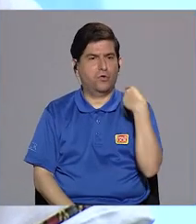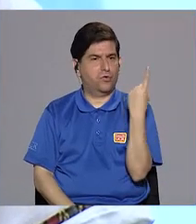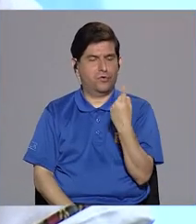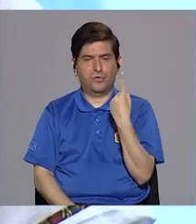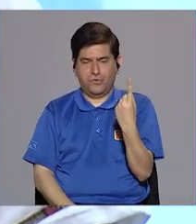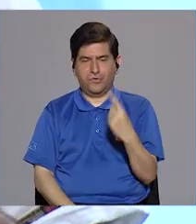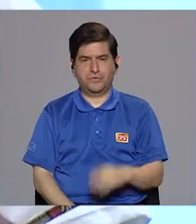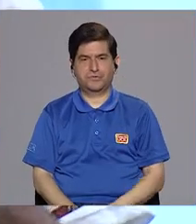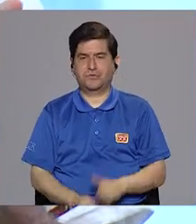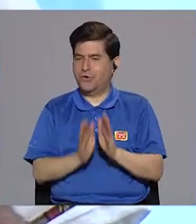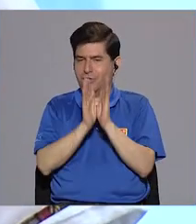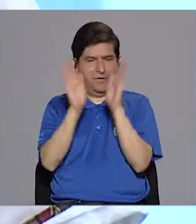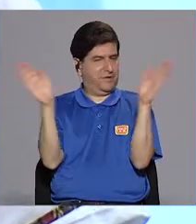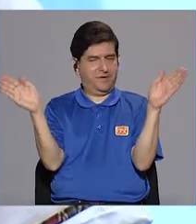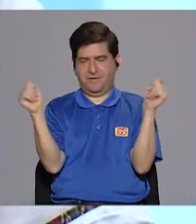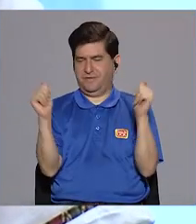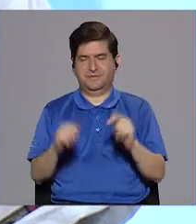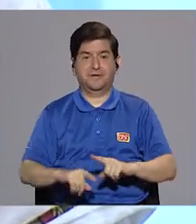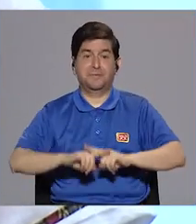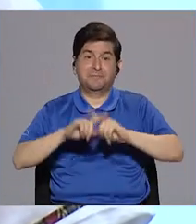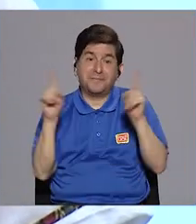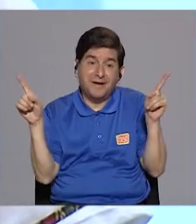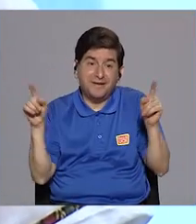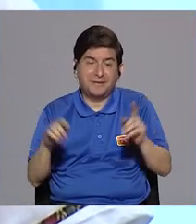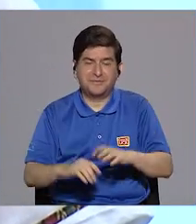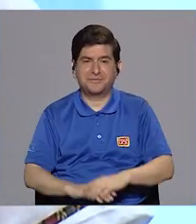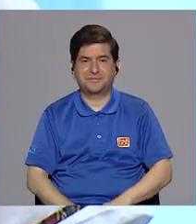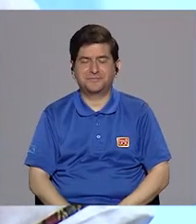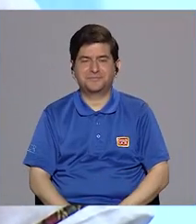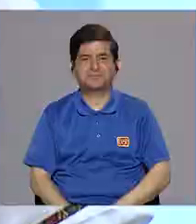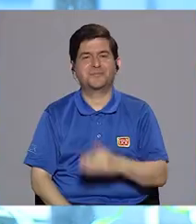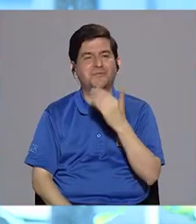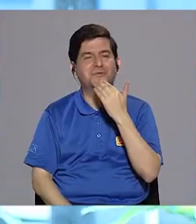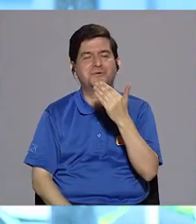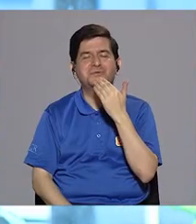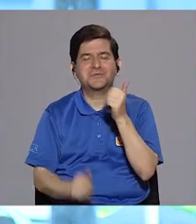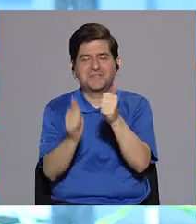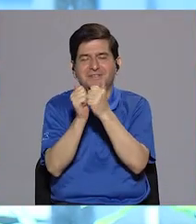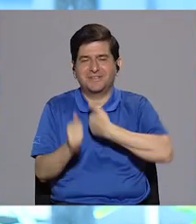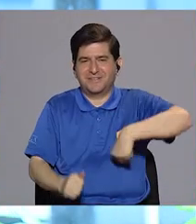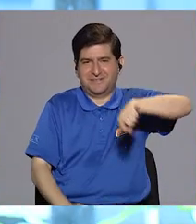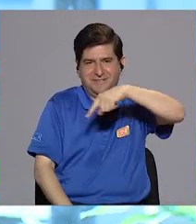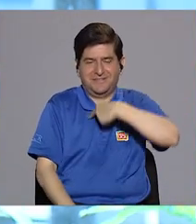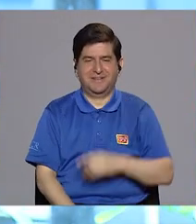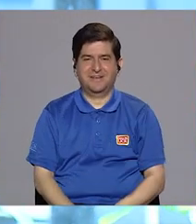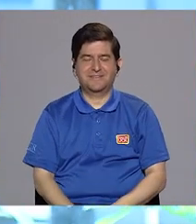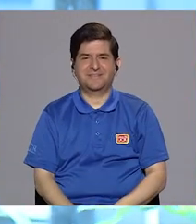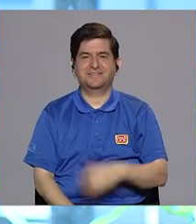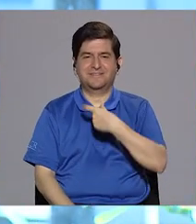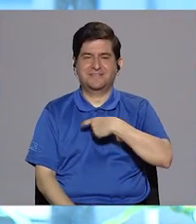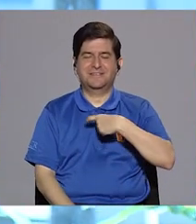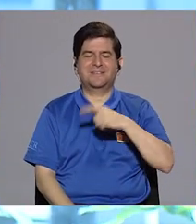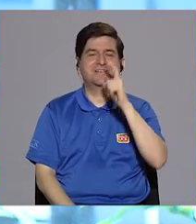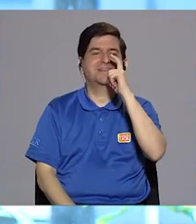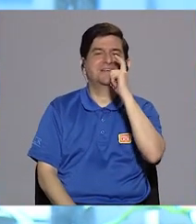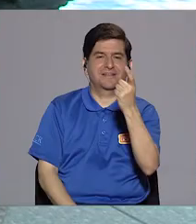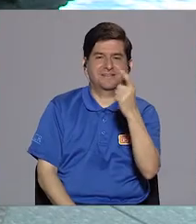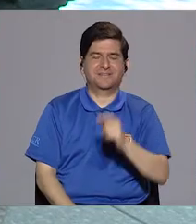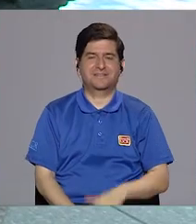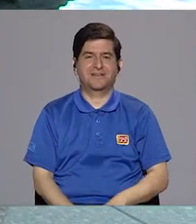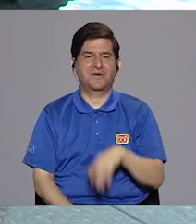se tendría que generalizar, pero... Pues muchas gracias por estar con nosotros y le deseo mucha